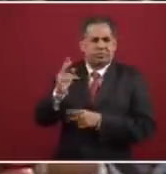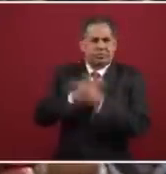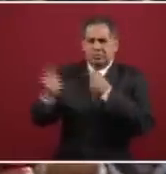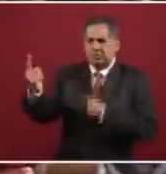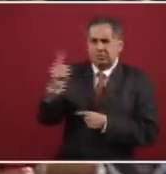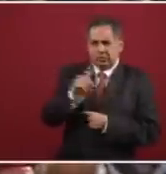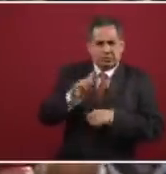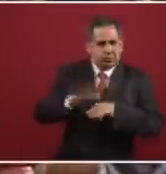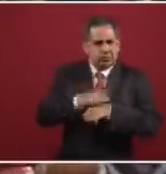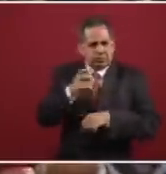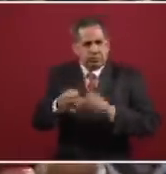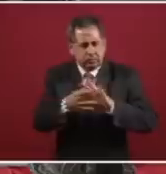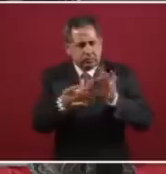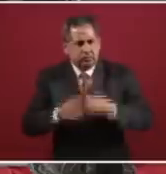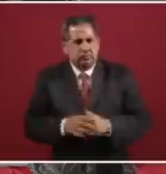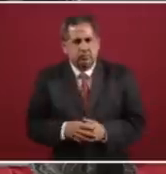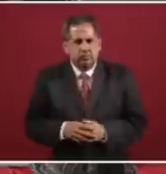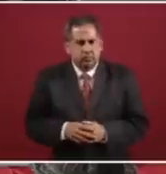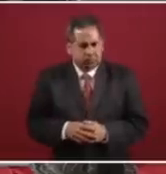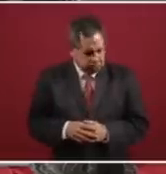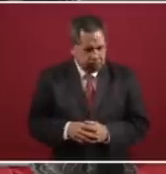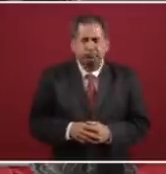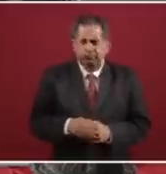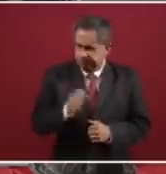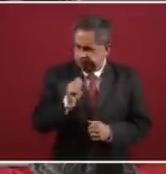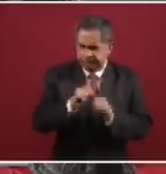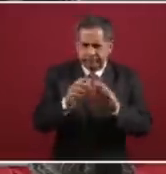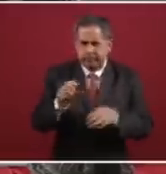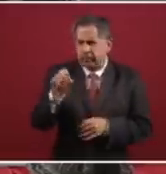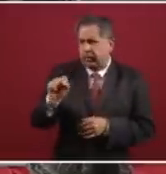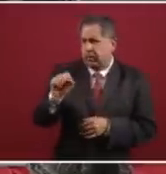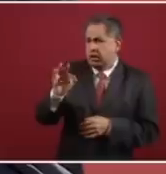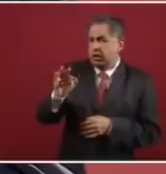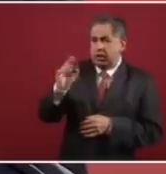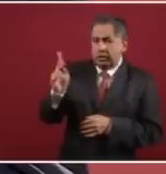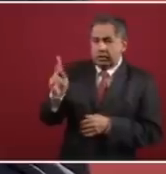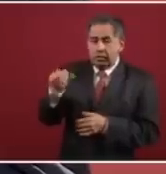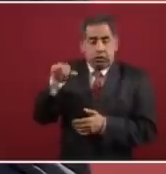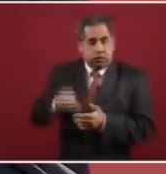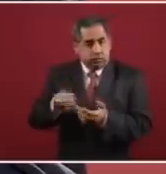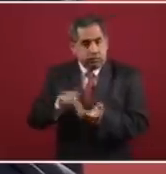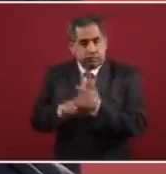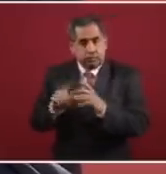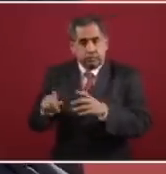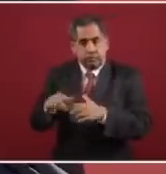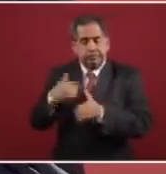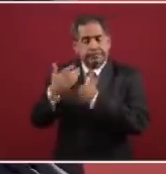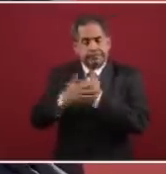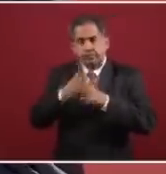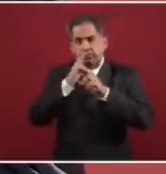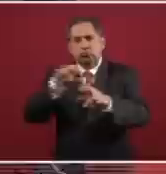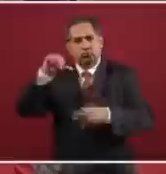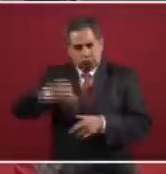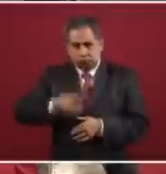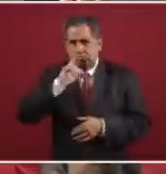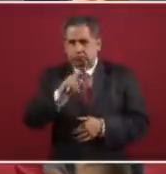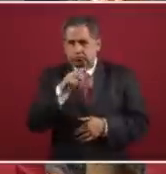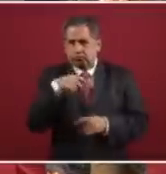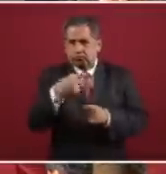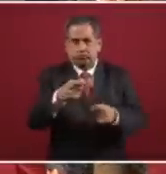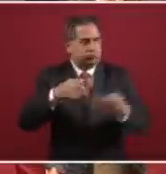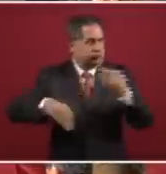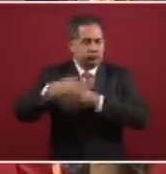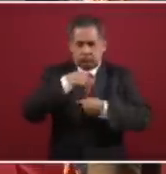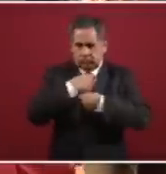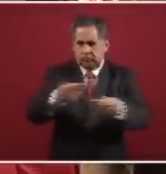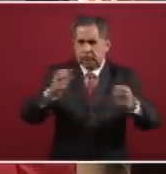por qué esta falta. Claro, la Secretaría de la Función Pública hoy te va a dar respuesta. Ok. Y nos va a dar